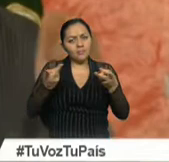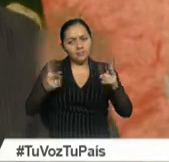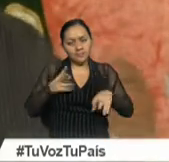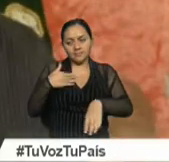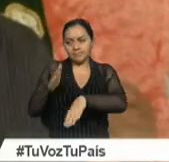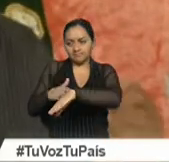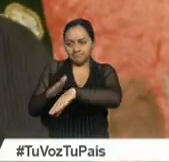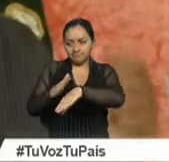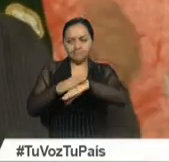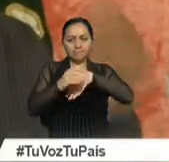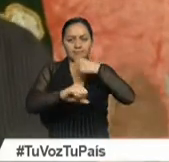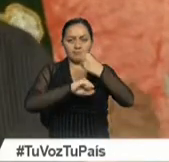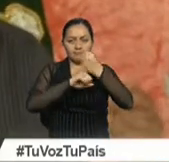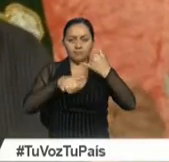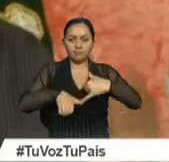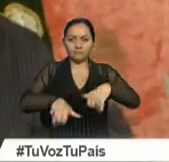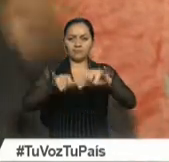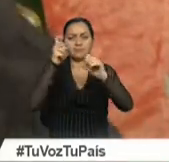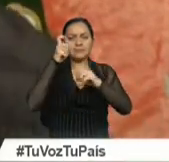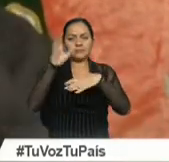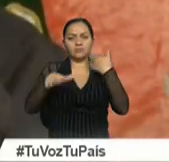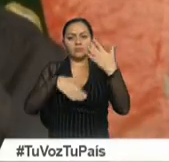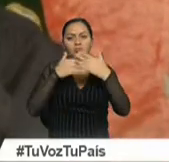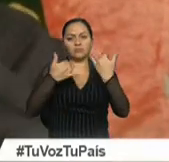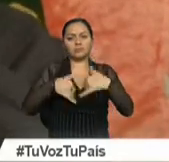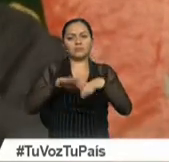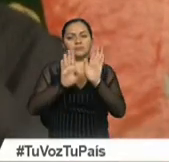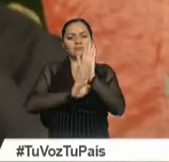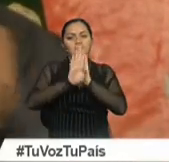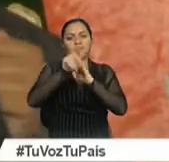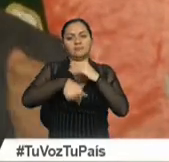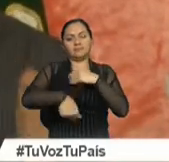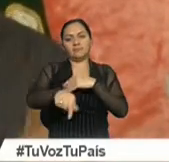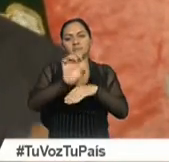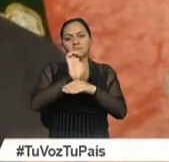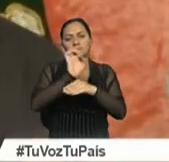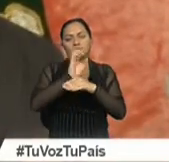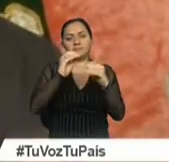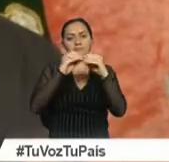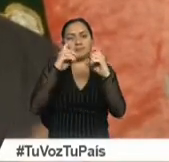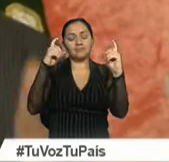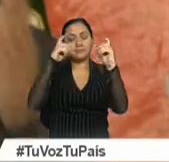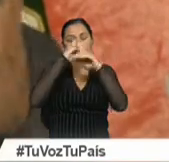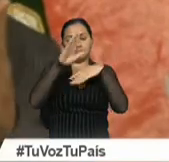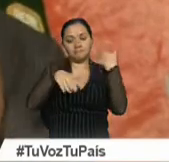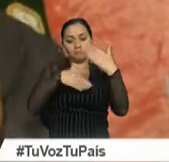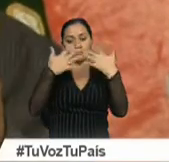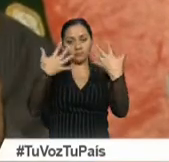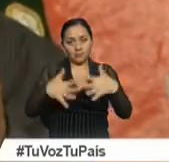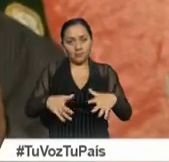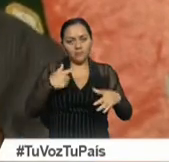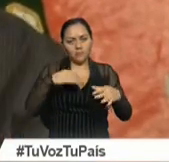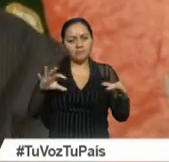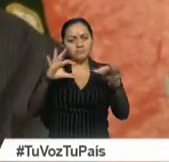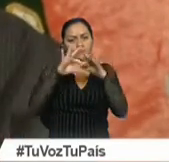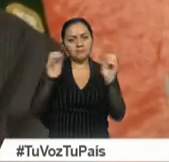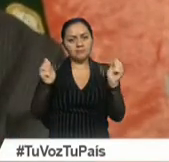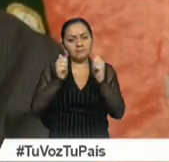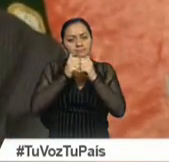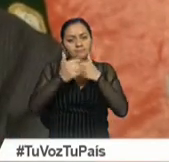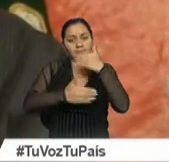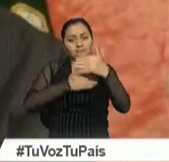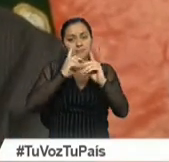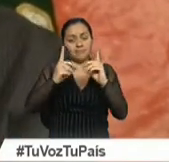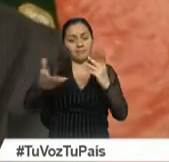campaña, es el apoyo que requerimos para sacar adelante al Ecuador en momentos difíciles. Estamos seguros de que mediante